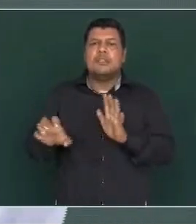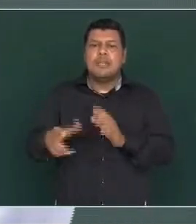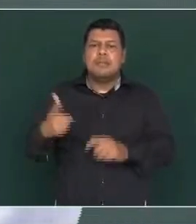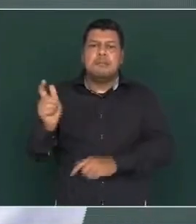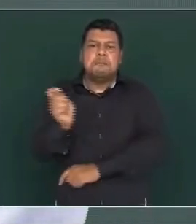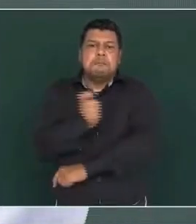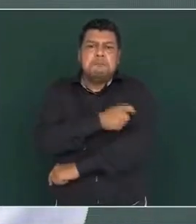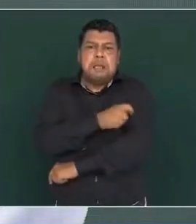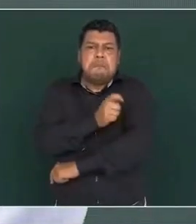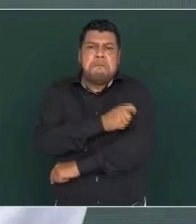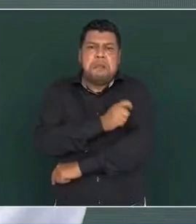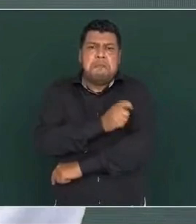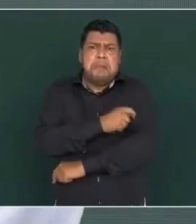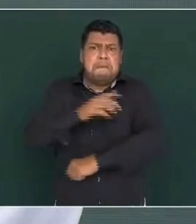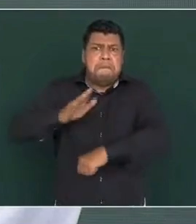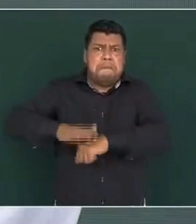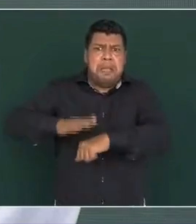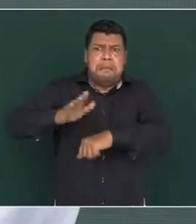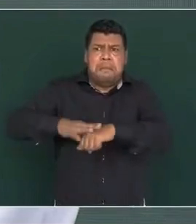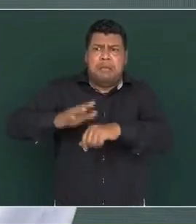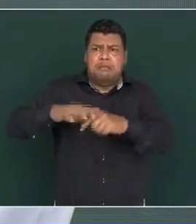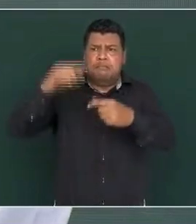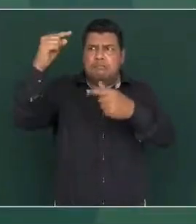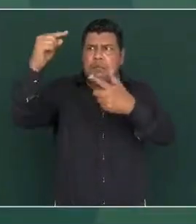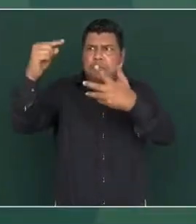vacunas aplicadas en el mundo.